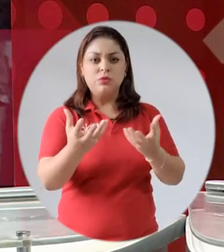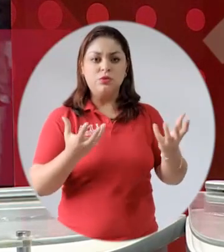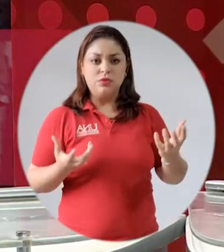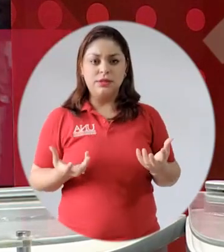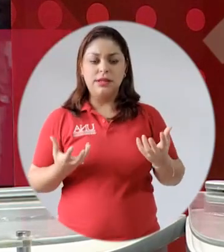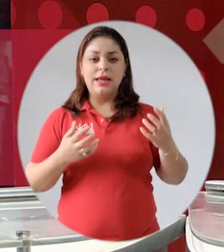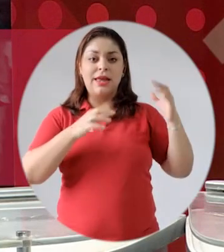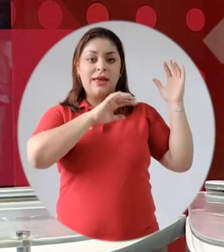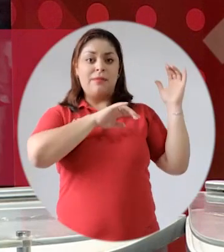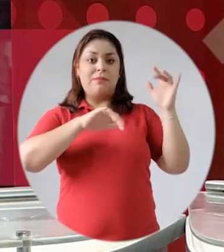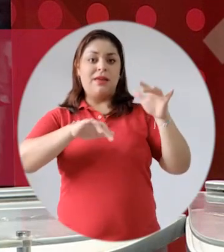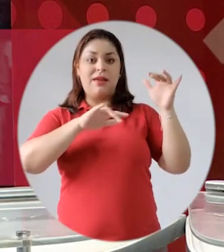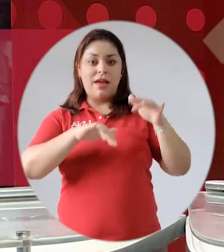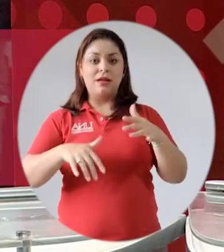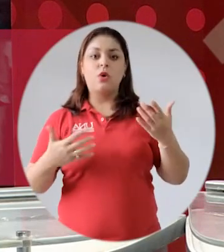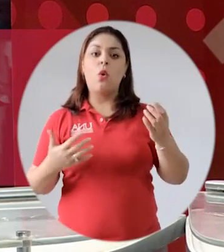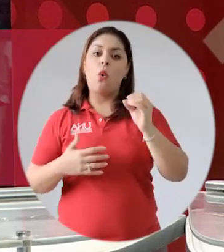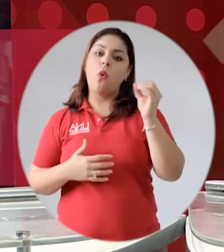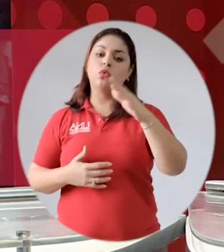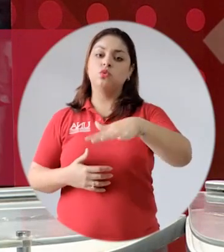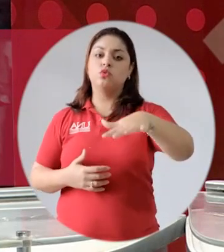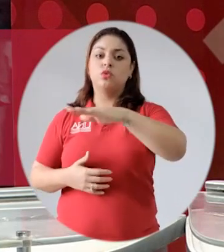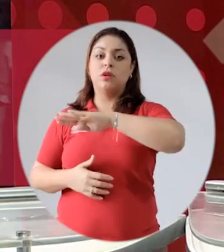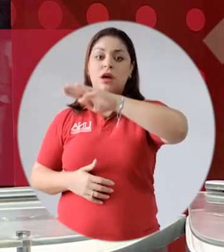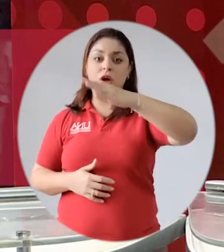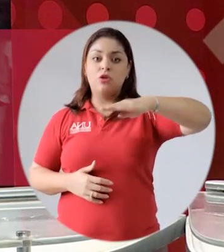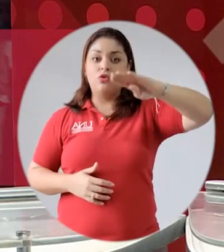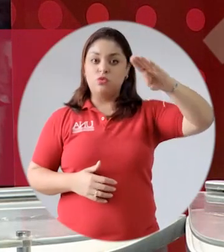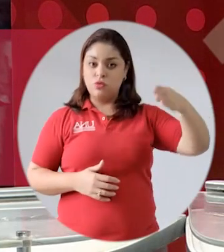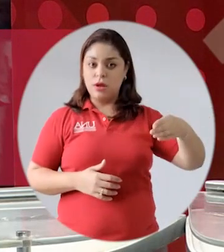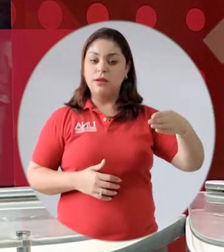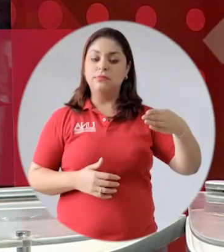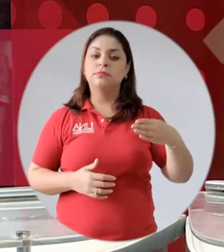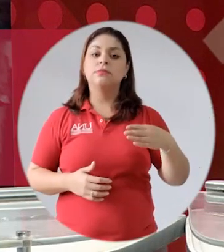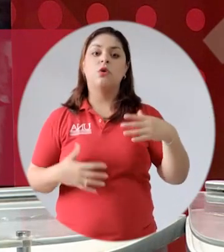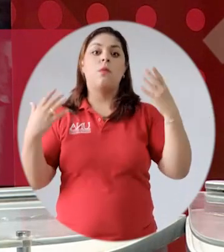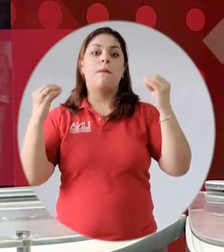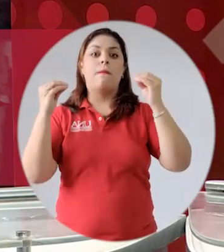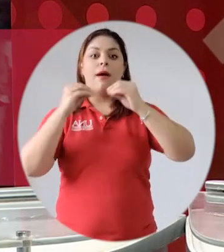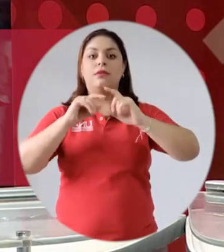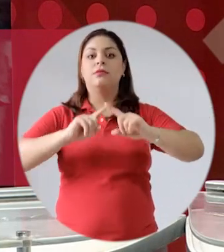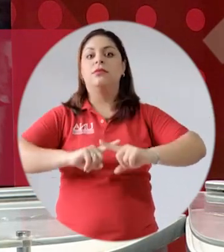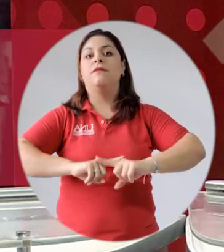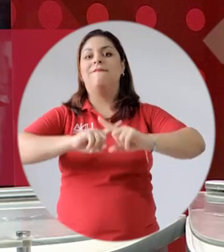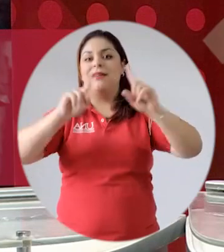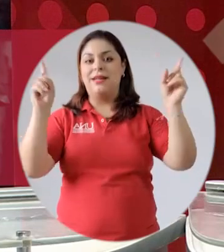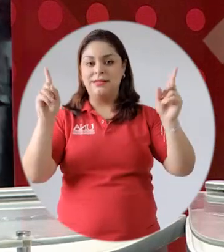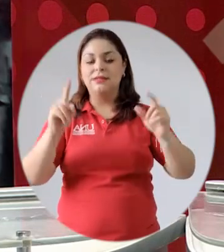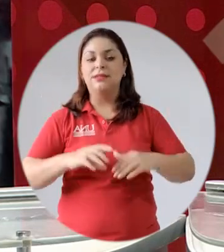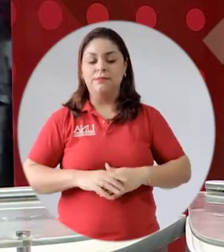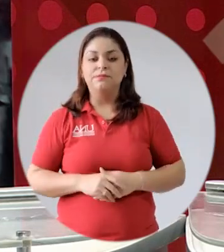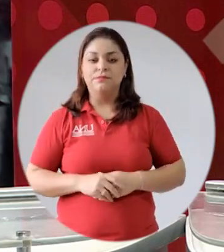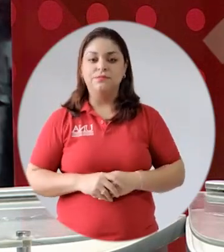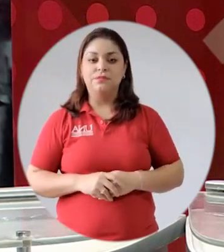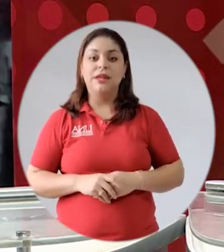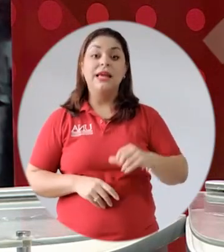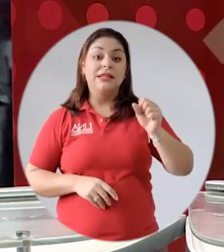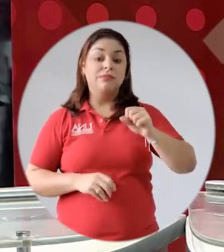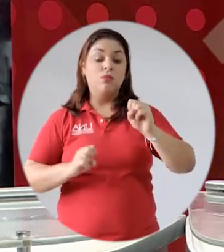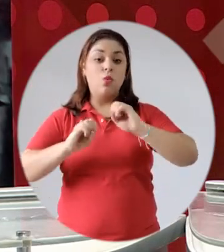Por ponerles un dato, la carga global de trabajo, que quiere decir la sumatoria de horas de